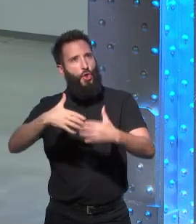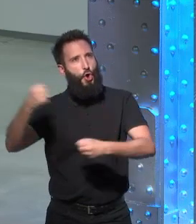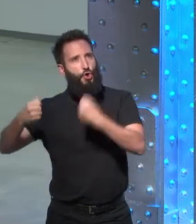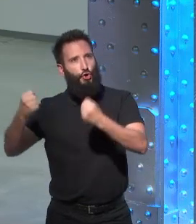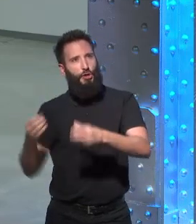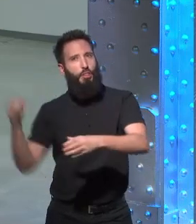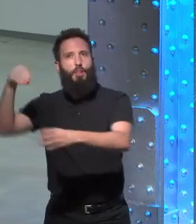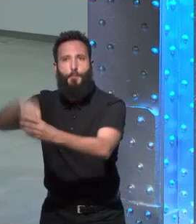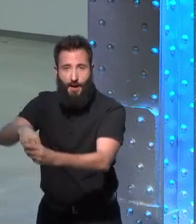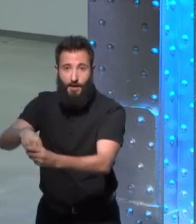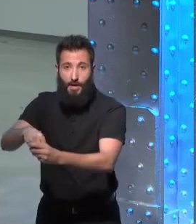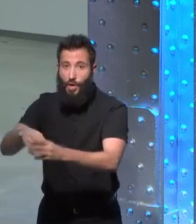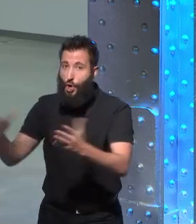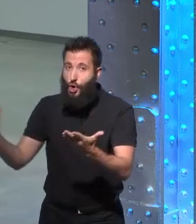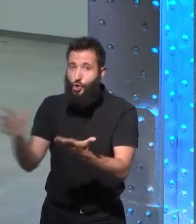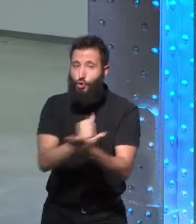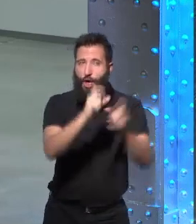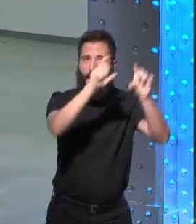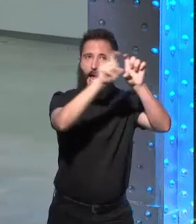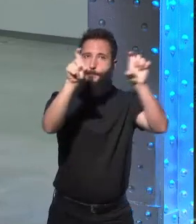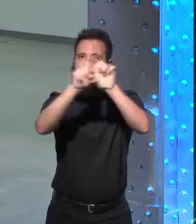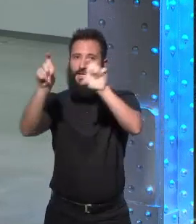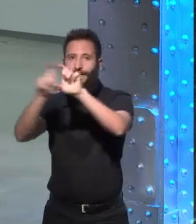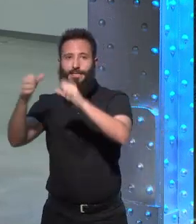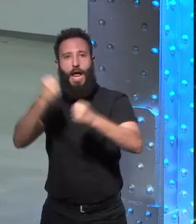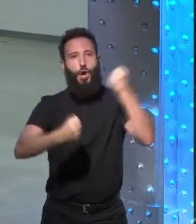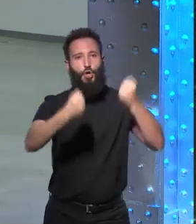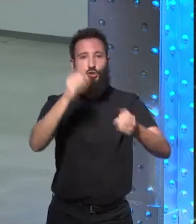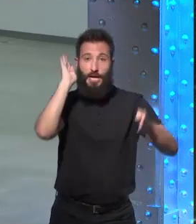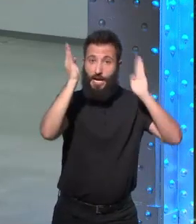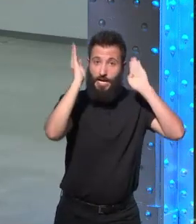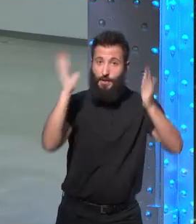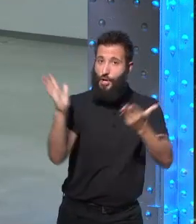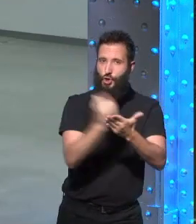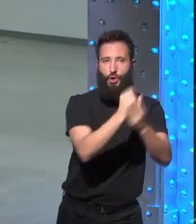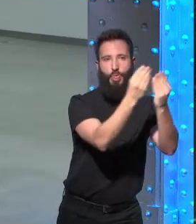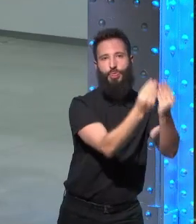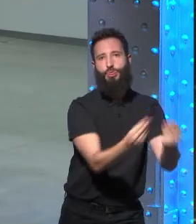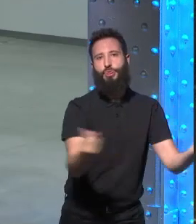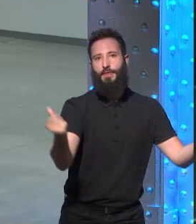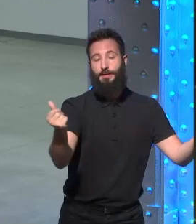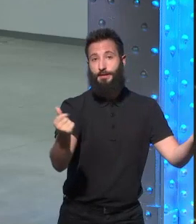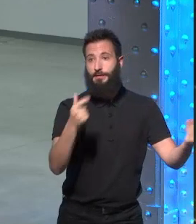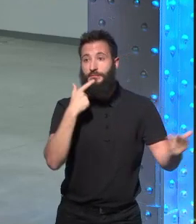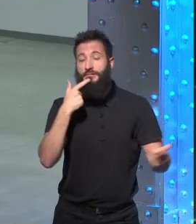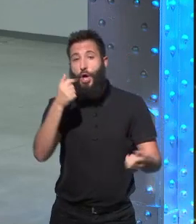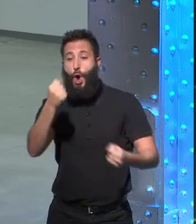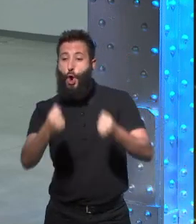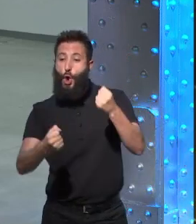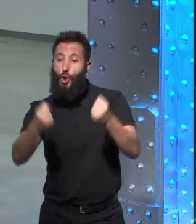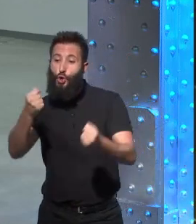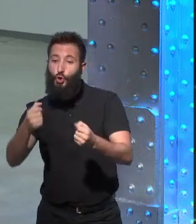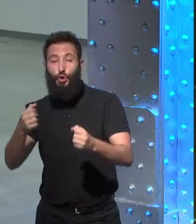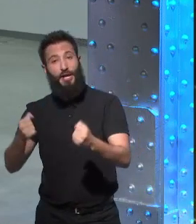y toda una industria de coches de caballos austriaca espectacular desapareció. ¿Había conductores